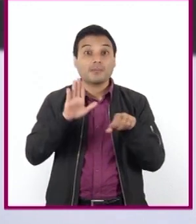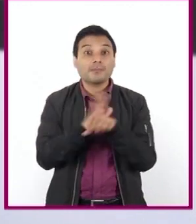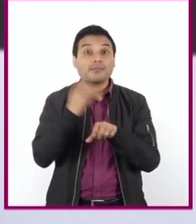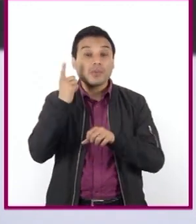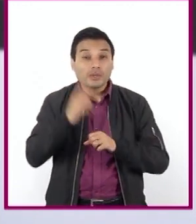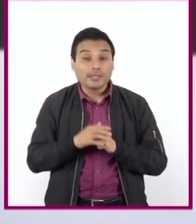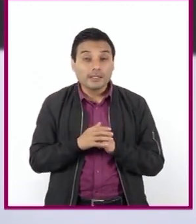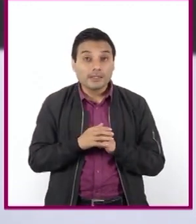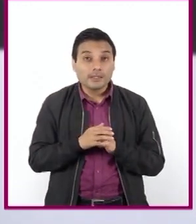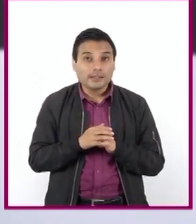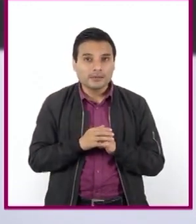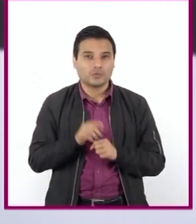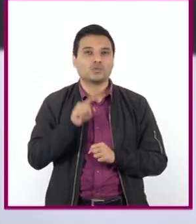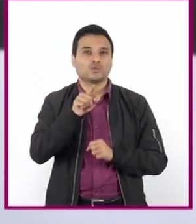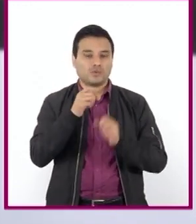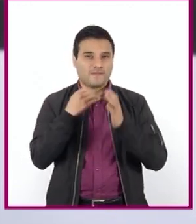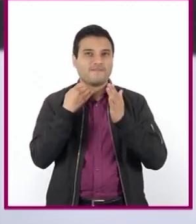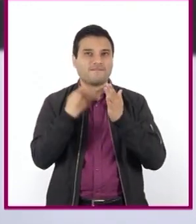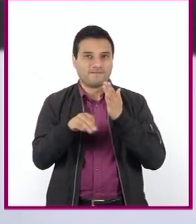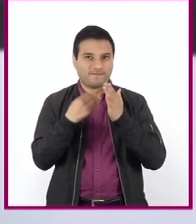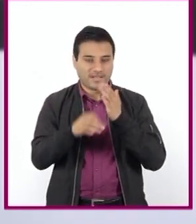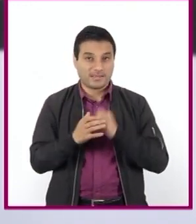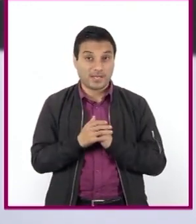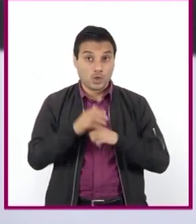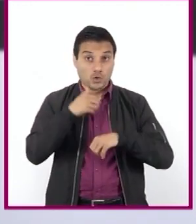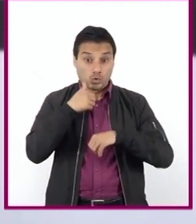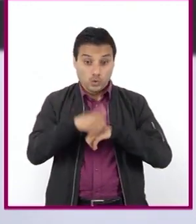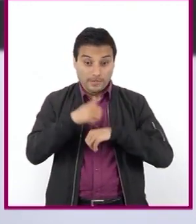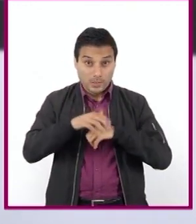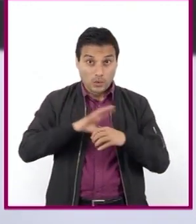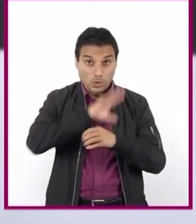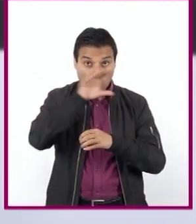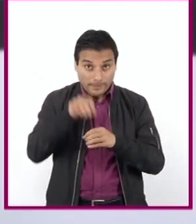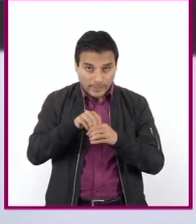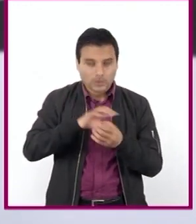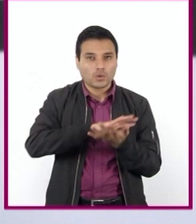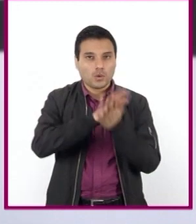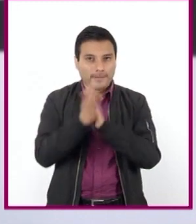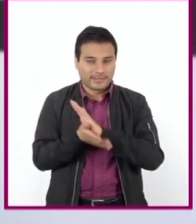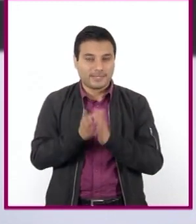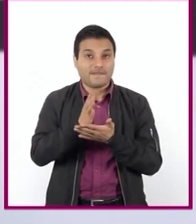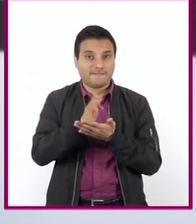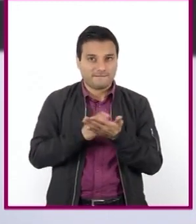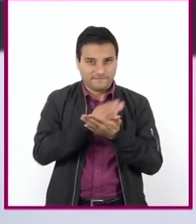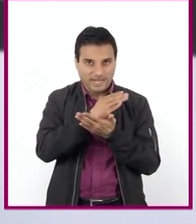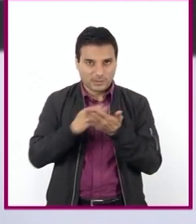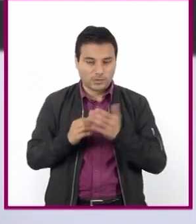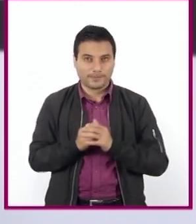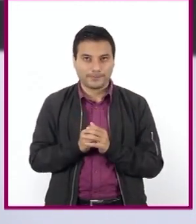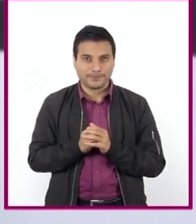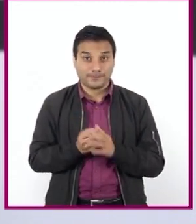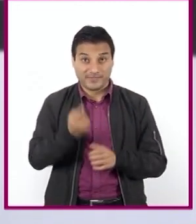hayan omitido el paso de convertir el número entero a fracción, colocando en el